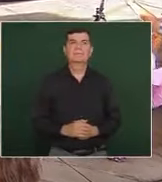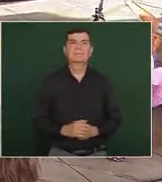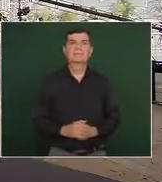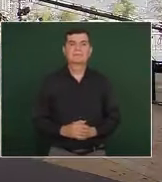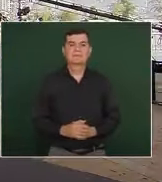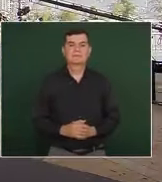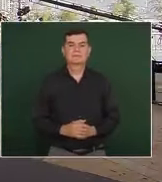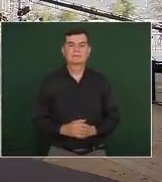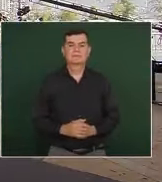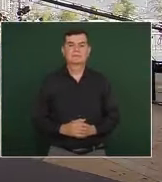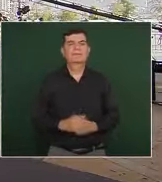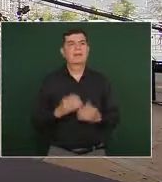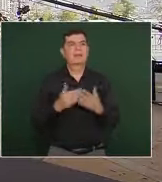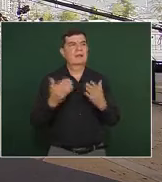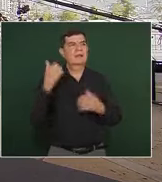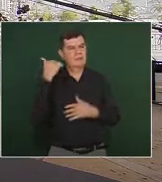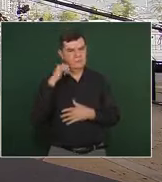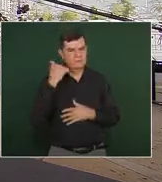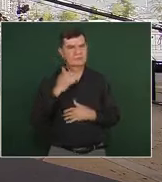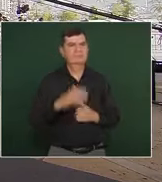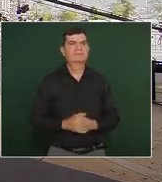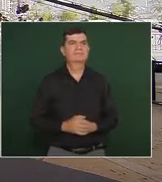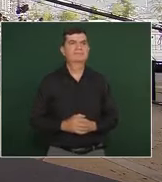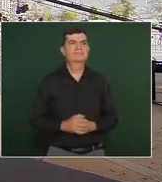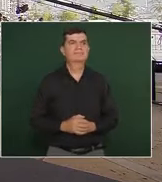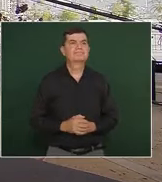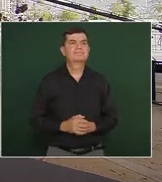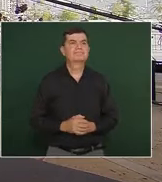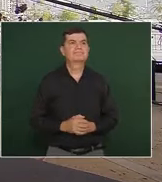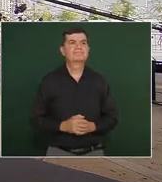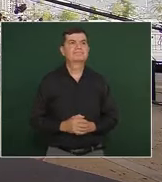Pero vamos, Acapulco, Acapulco.